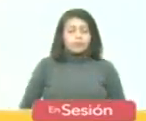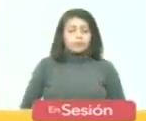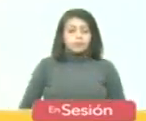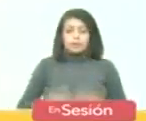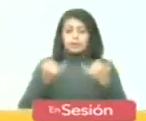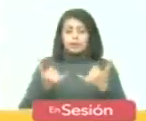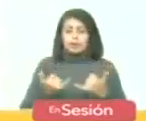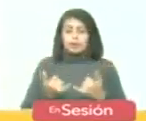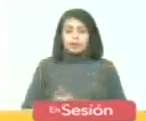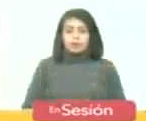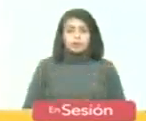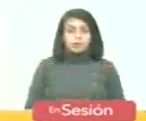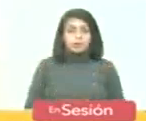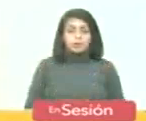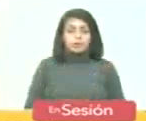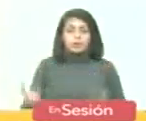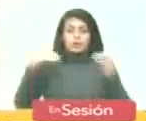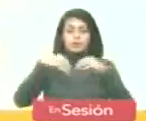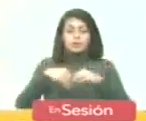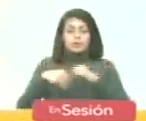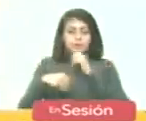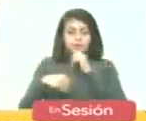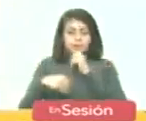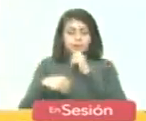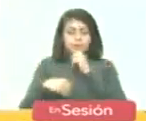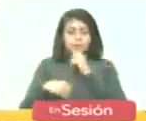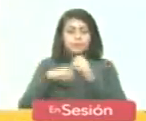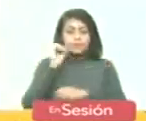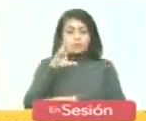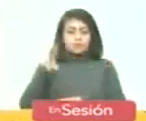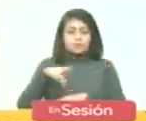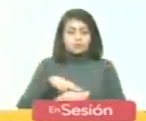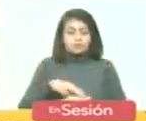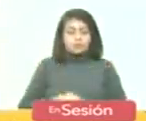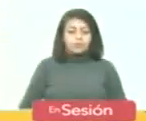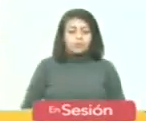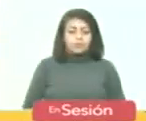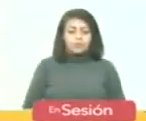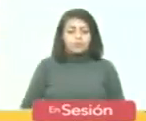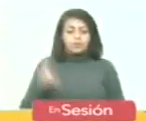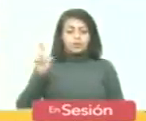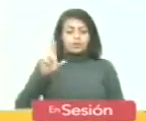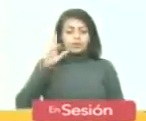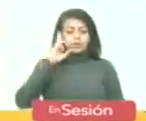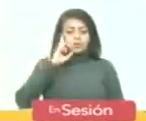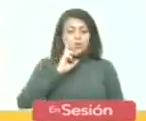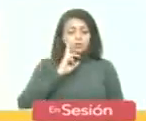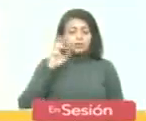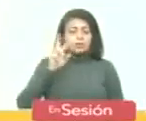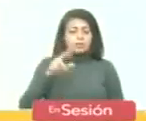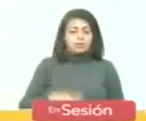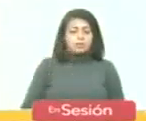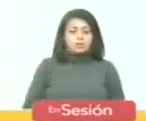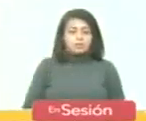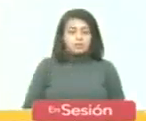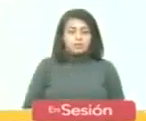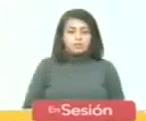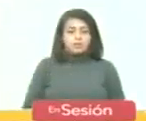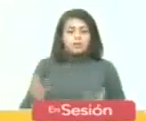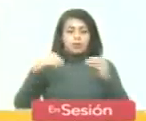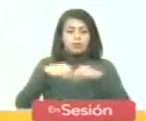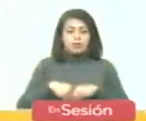ahora el acuerdo. Asamblea Nacional de la República Bolivariana de Venezuela.